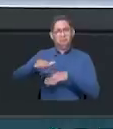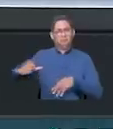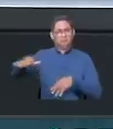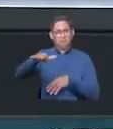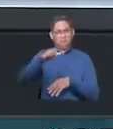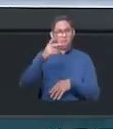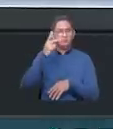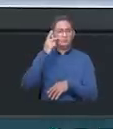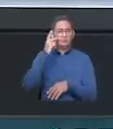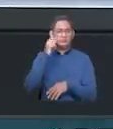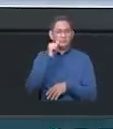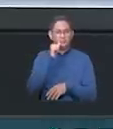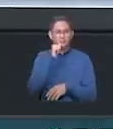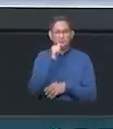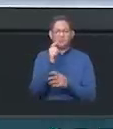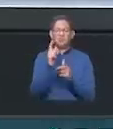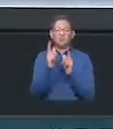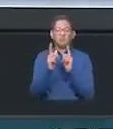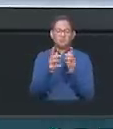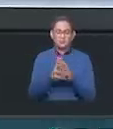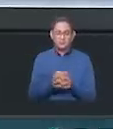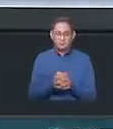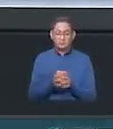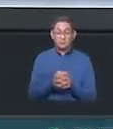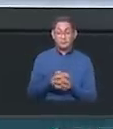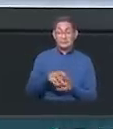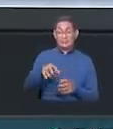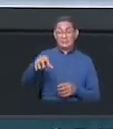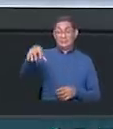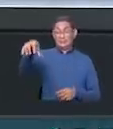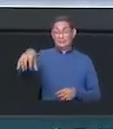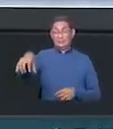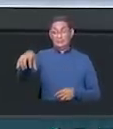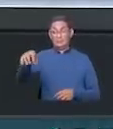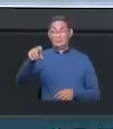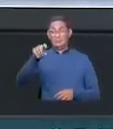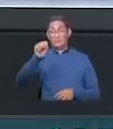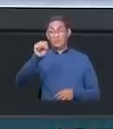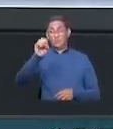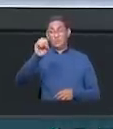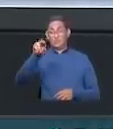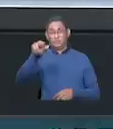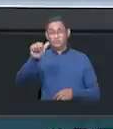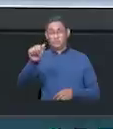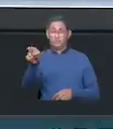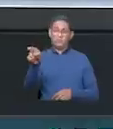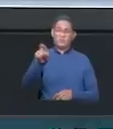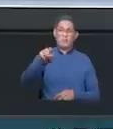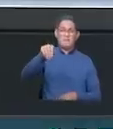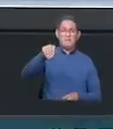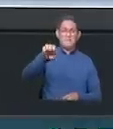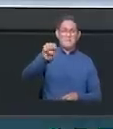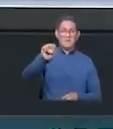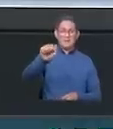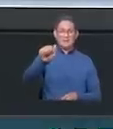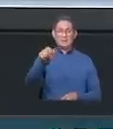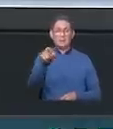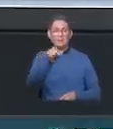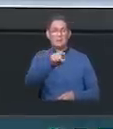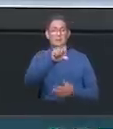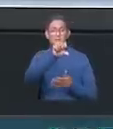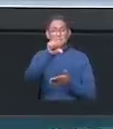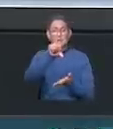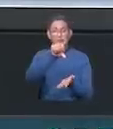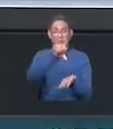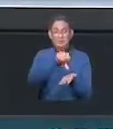específicamente en la en los distritos de zona la mesa y santiago